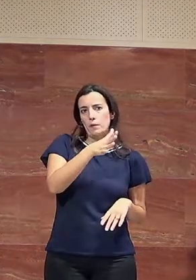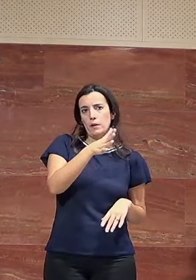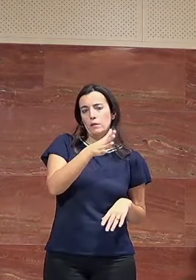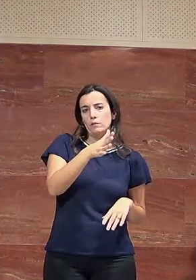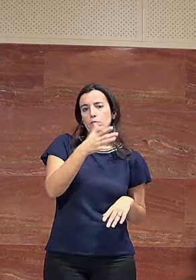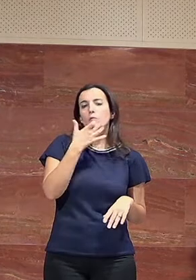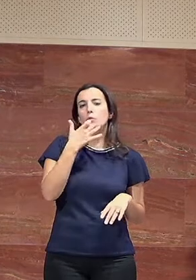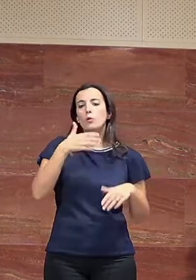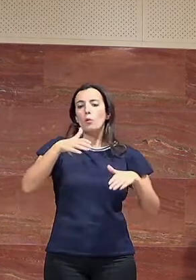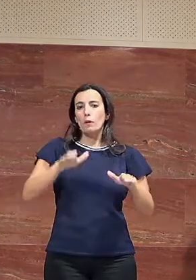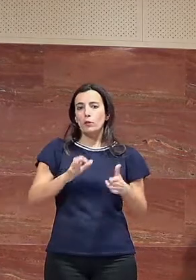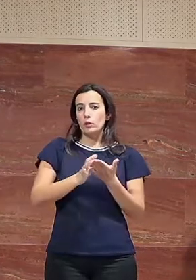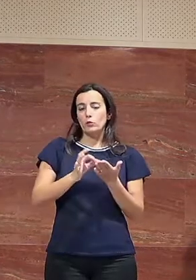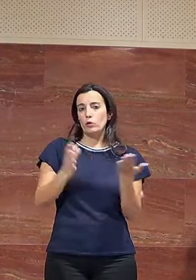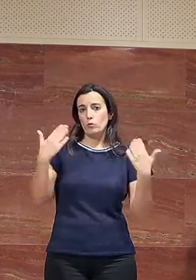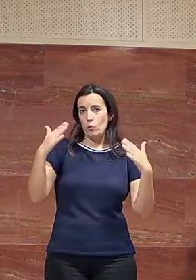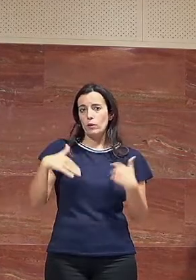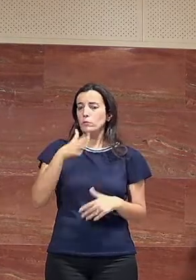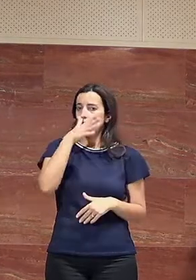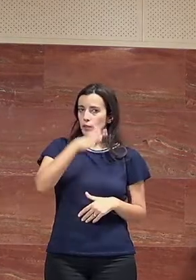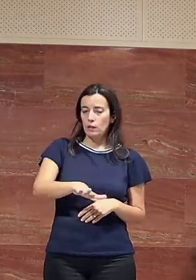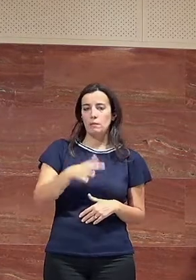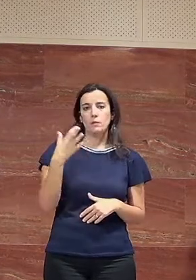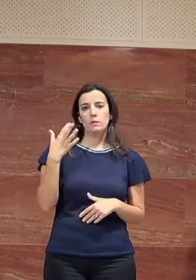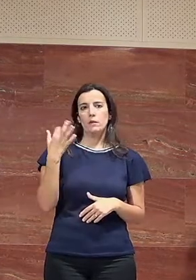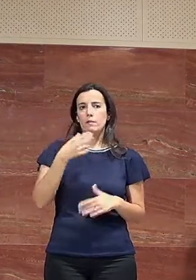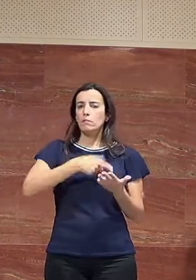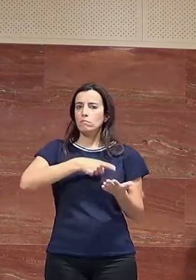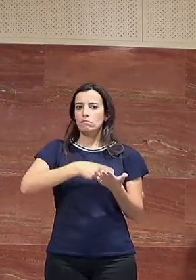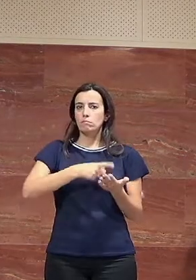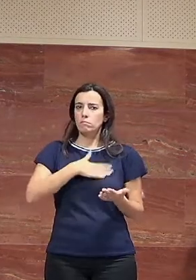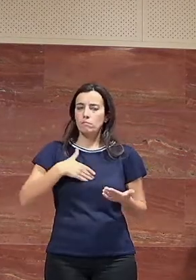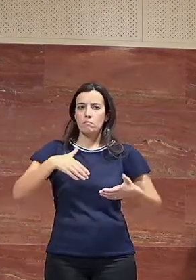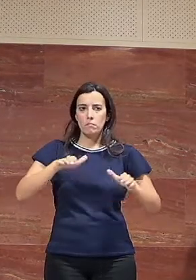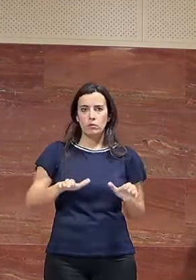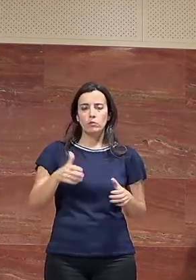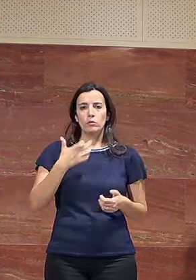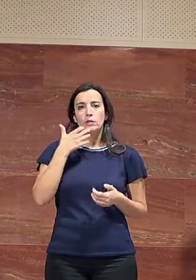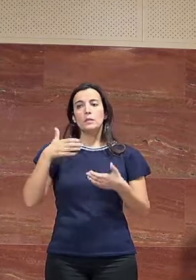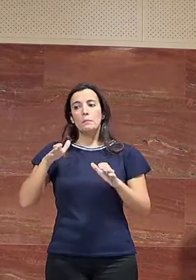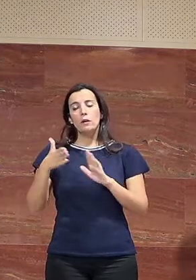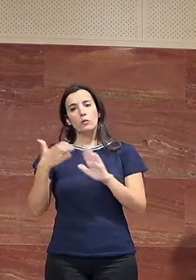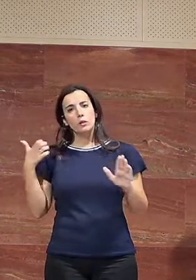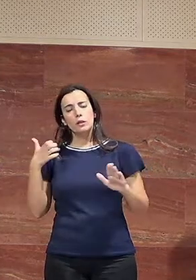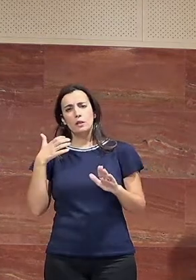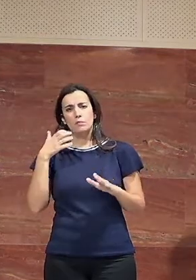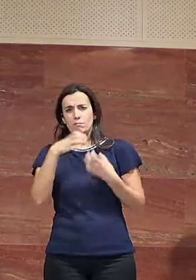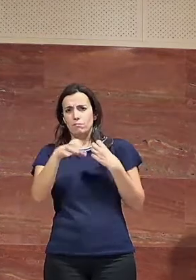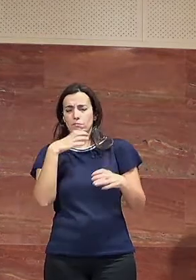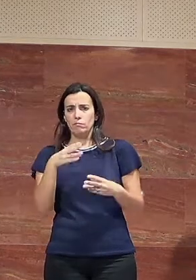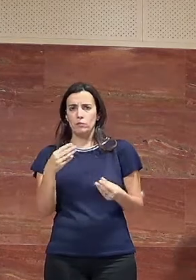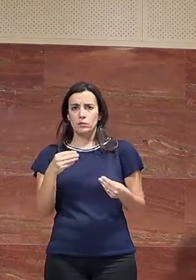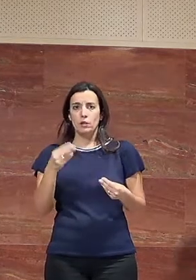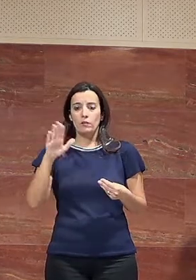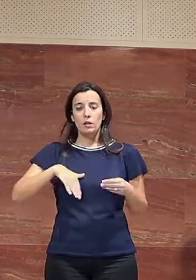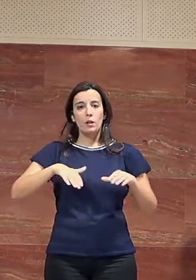ejemplo, no hay bancos en la ciudad, pues hay que reclamar que haya bancos. De la misma manera que el que quiere quitar un banco reclama y reclama mucho. Entonces se han quitado bancos porque